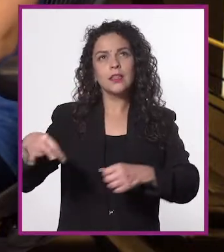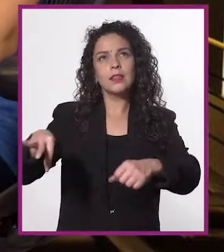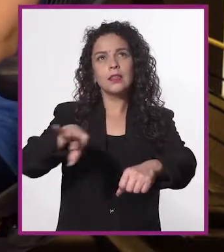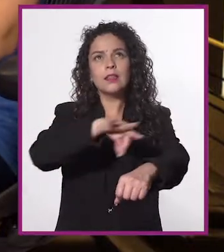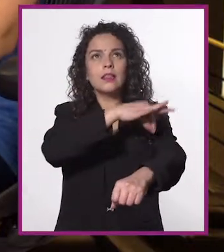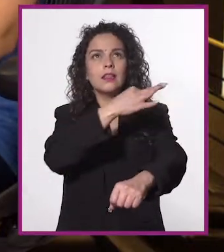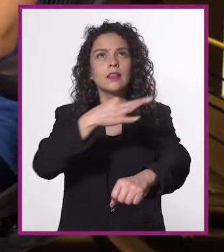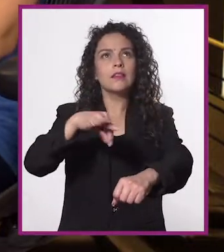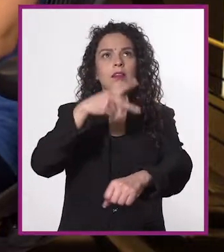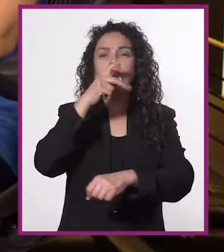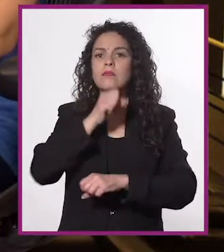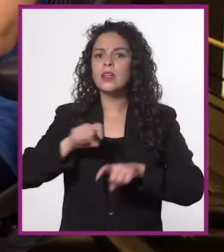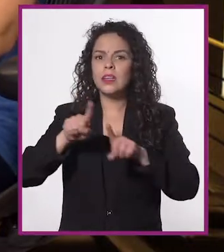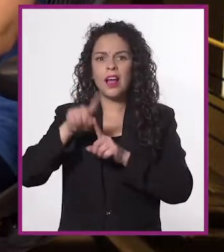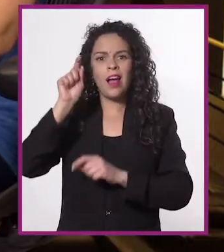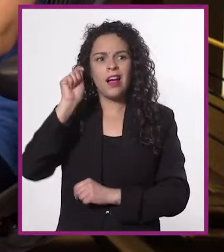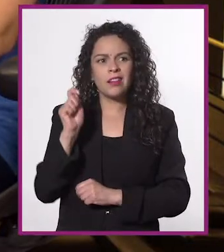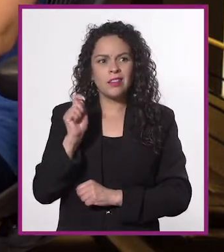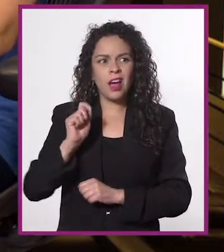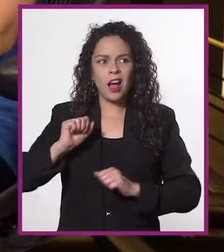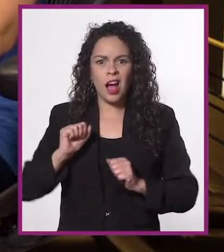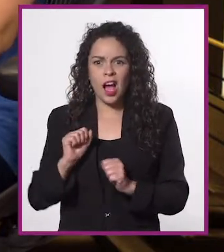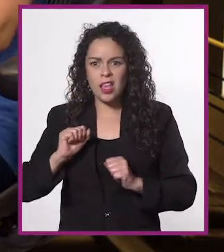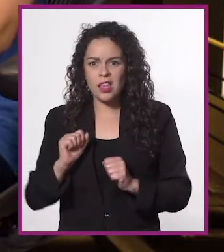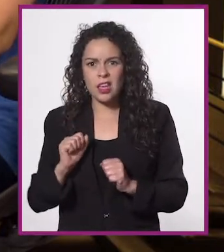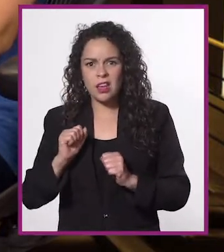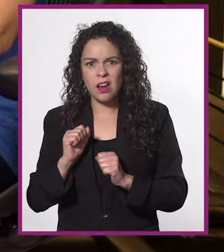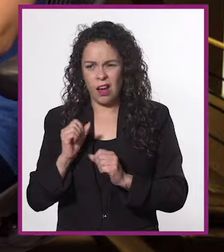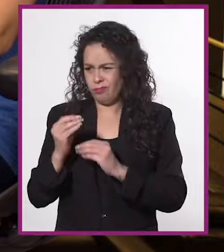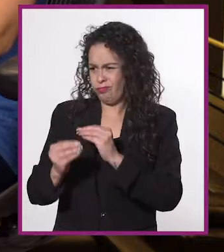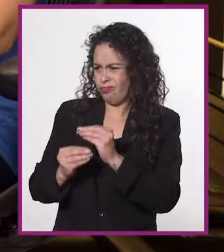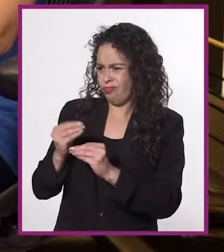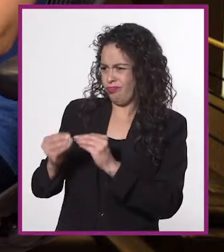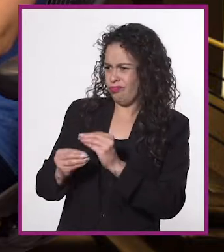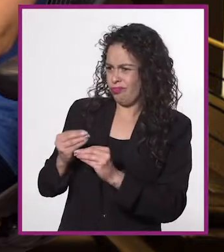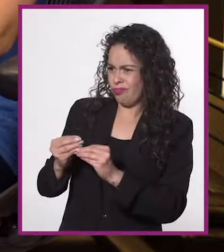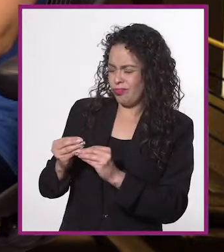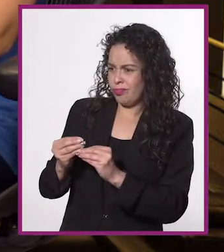Yo escucho violines, pero también escucho a unas gallinas discutiendo.